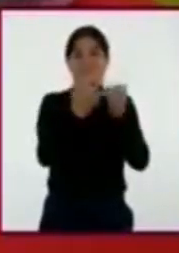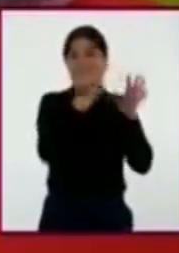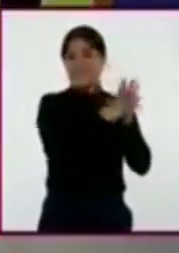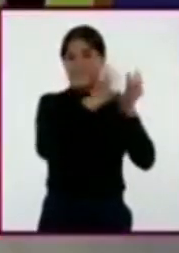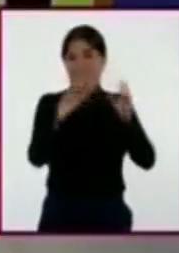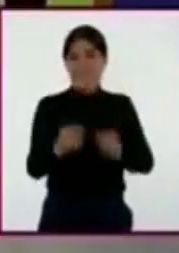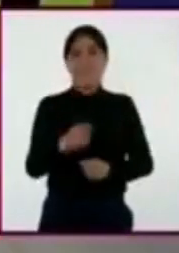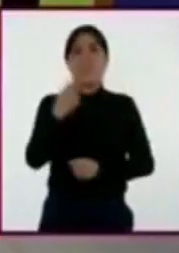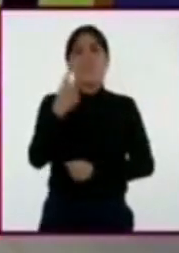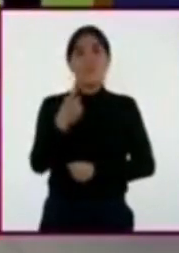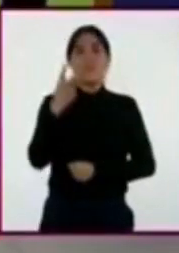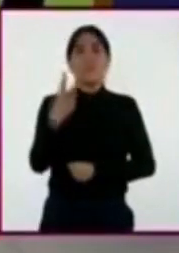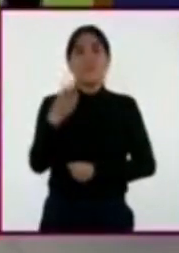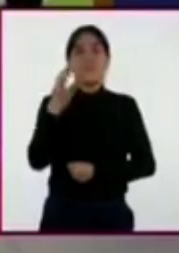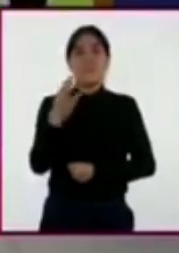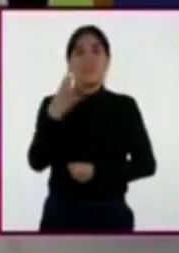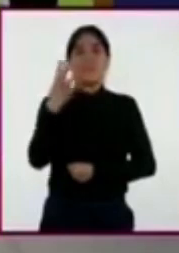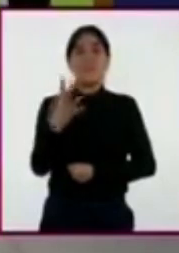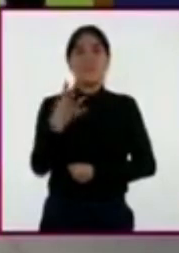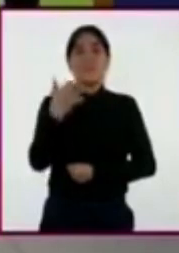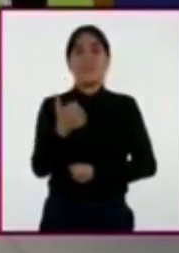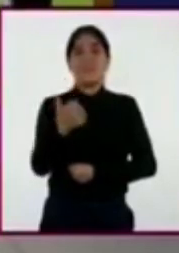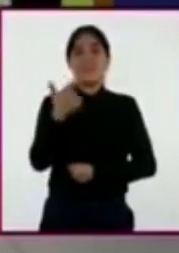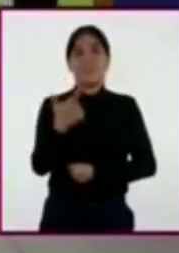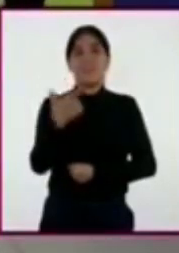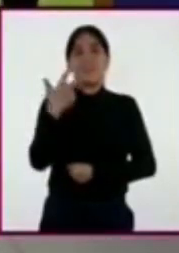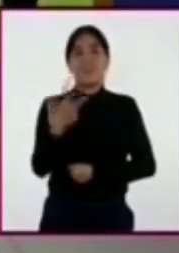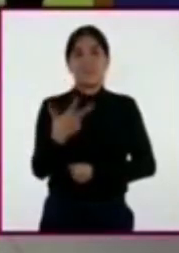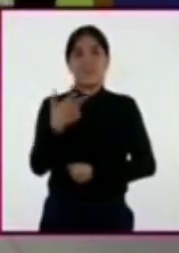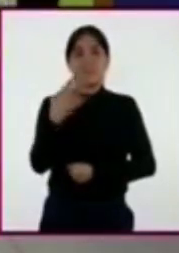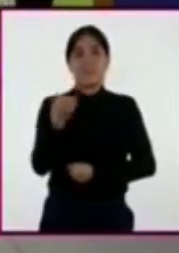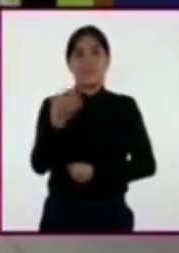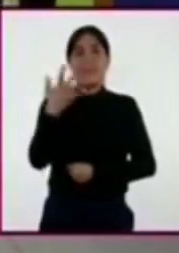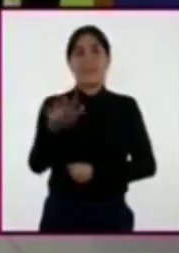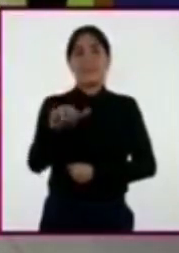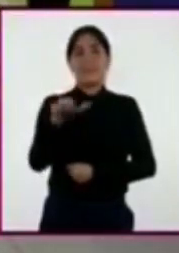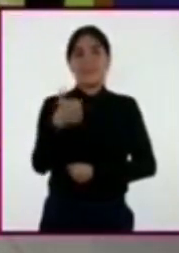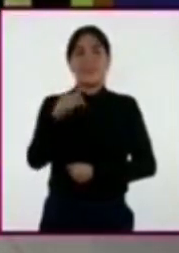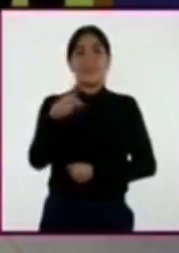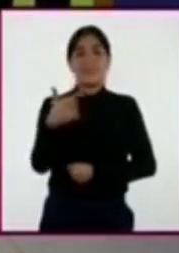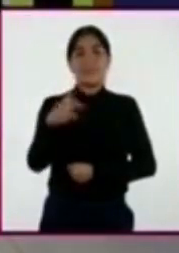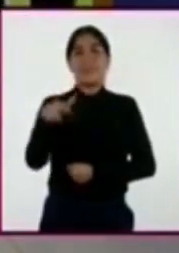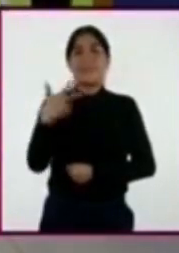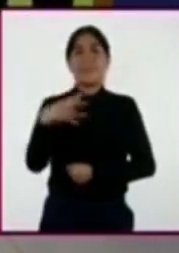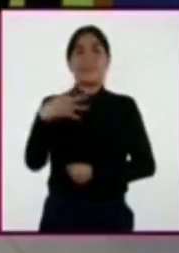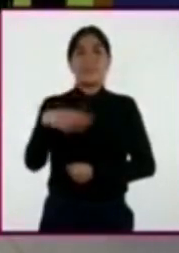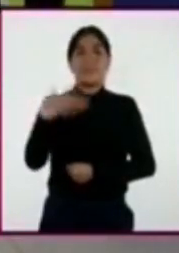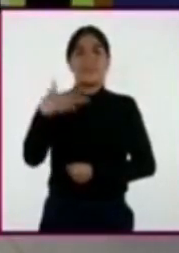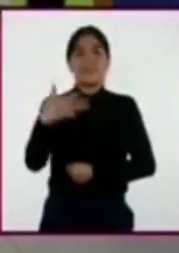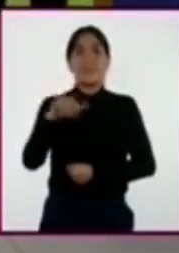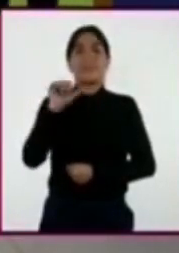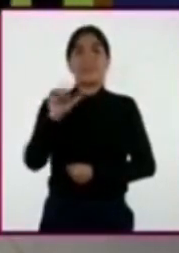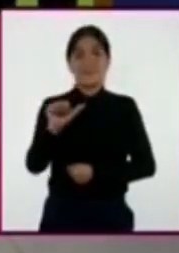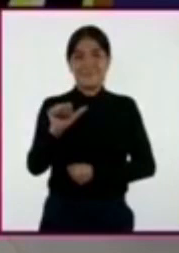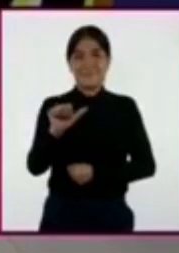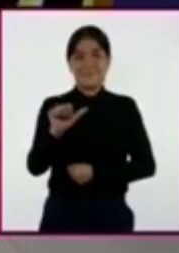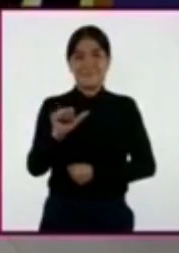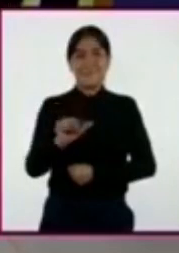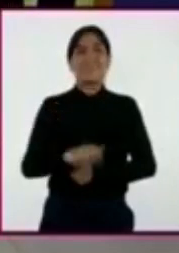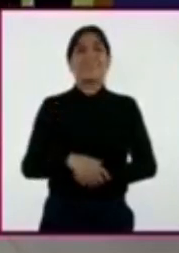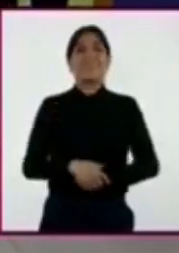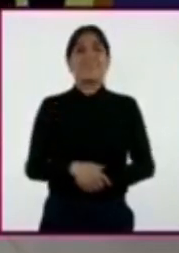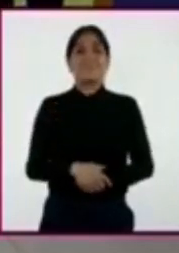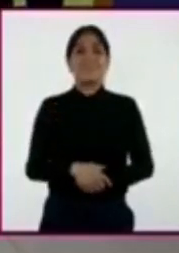y 1, 2, 3, 4, 5, 6, 7, 8, 9, 10, 11, 12, 13, 14, 15,